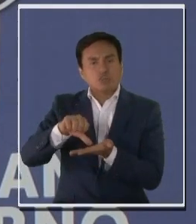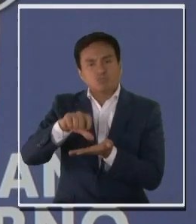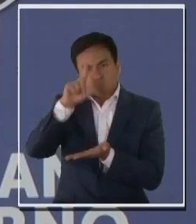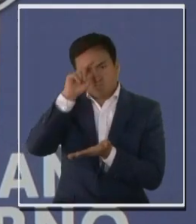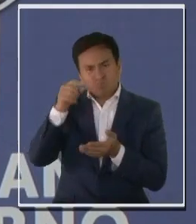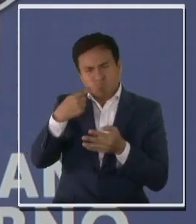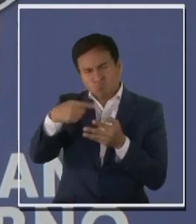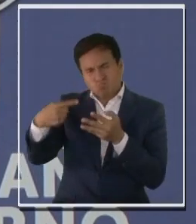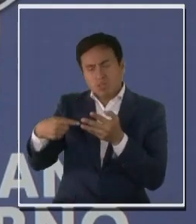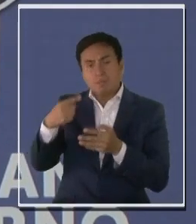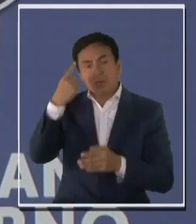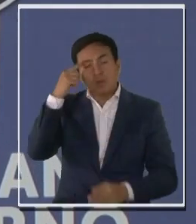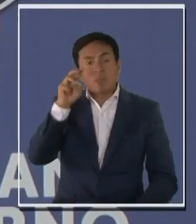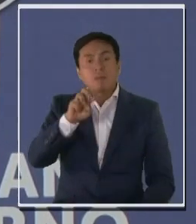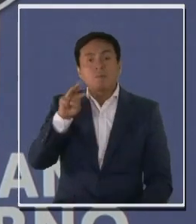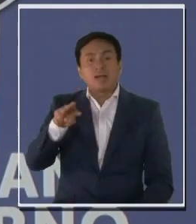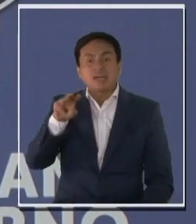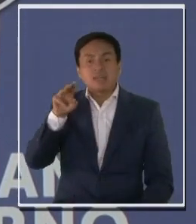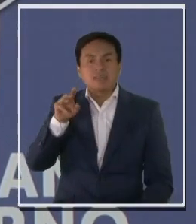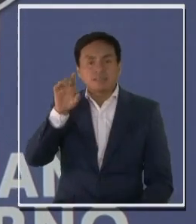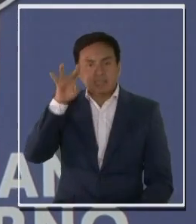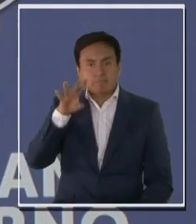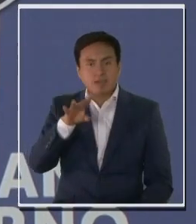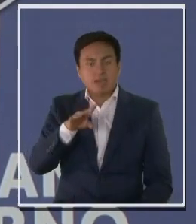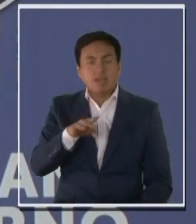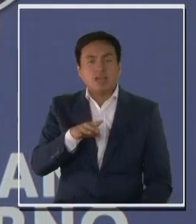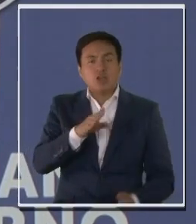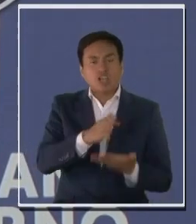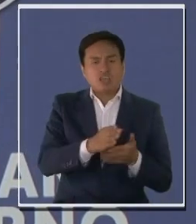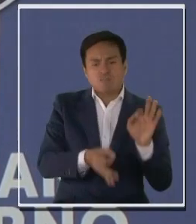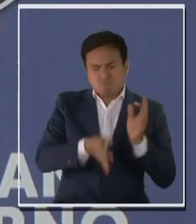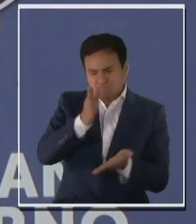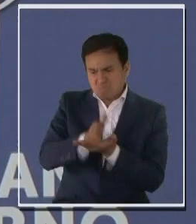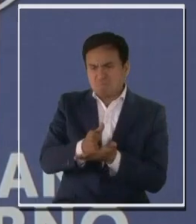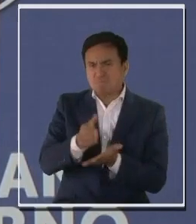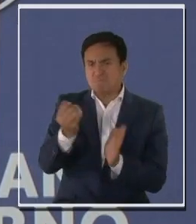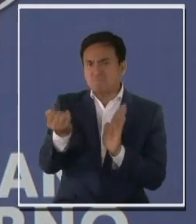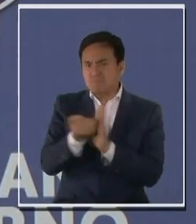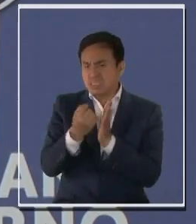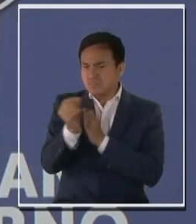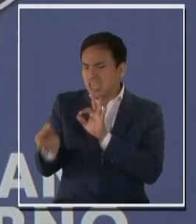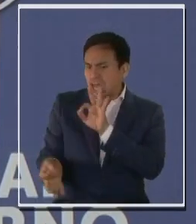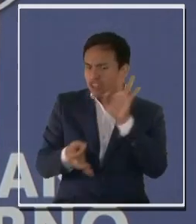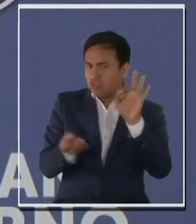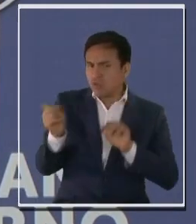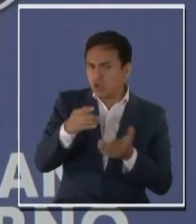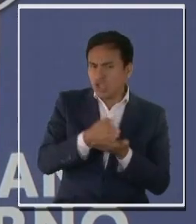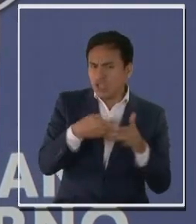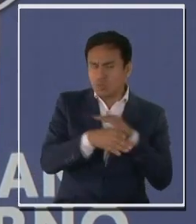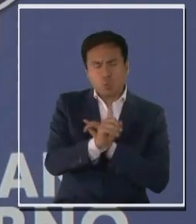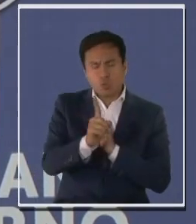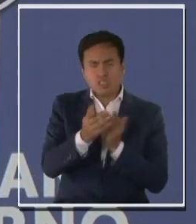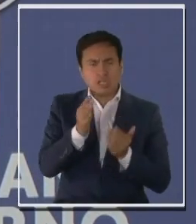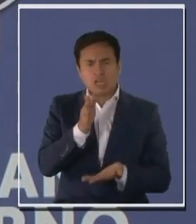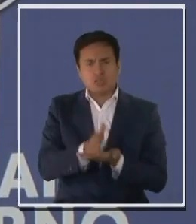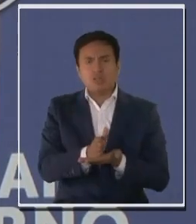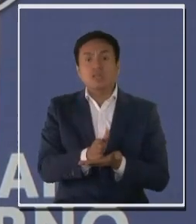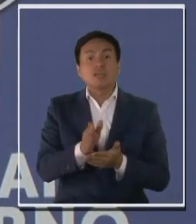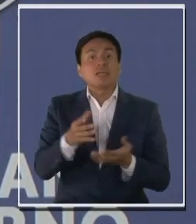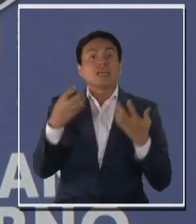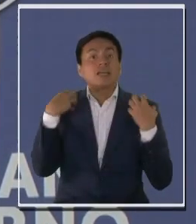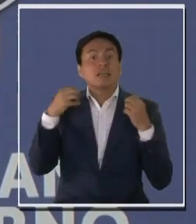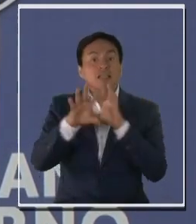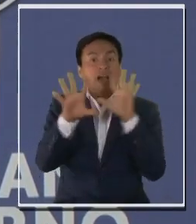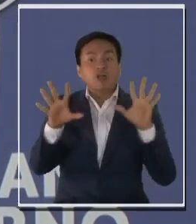pero es muy importante que los papás sepan que no se puede exigir el certificado para la reincorporación por eso es tan importante la responsabilidad de tener claro